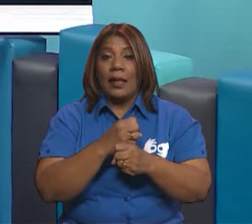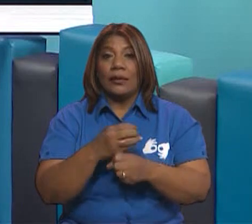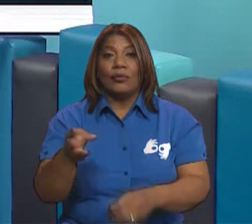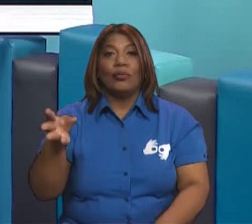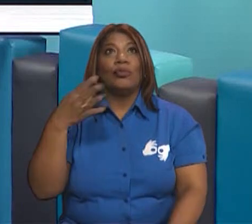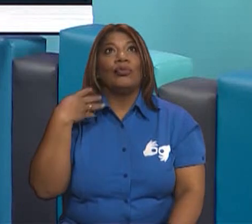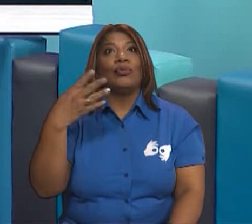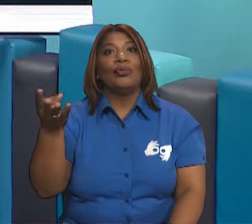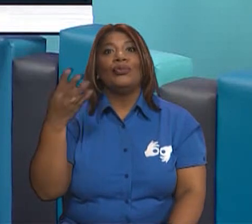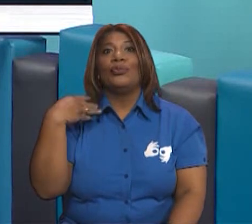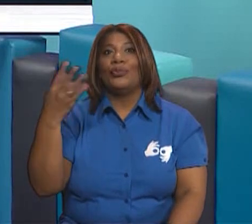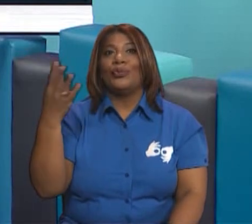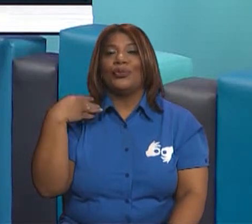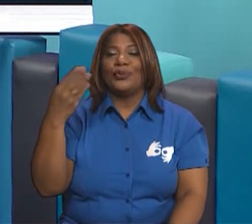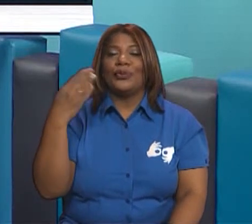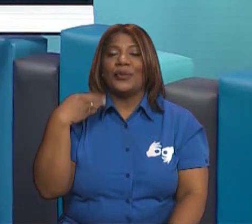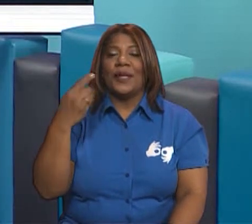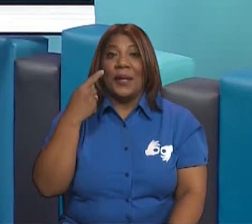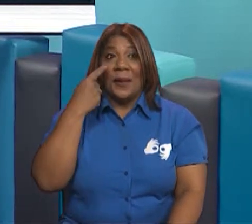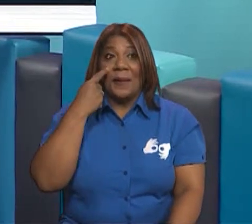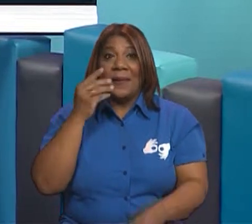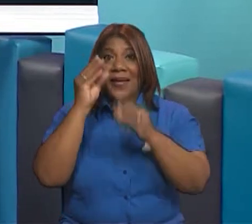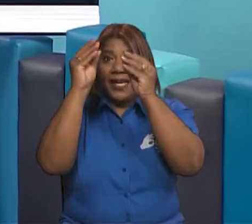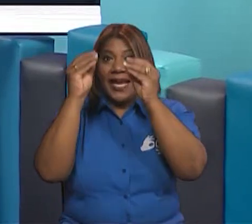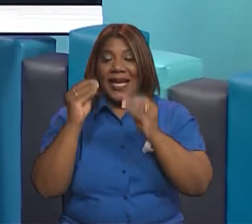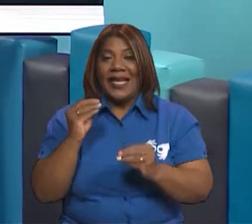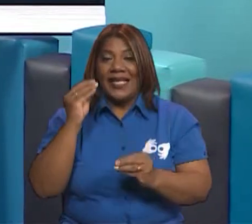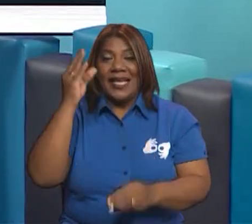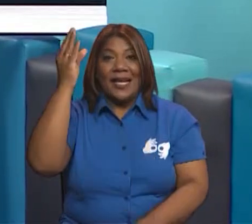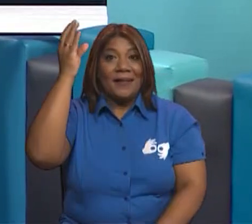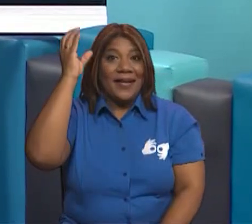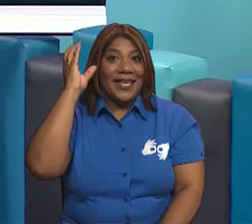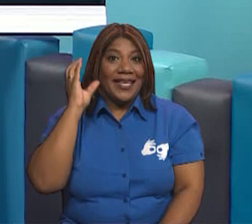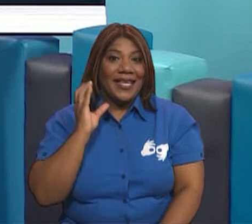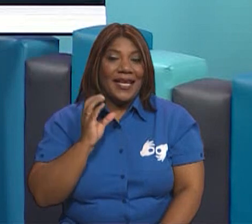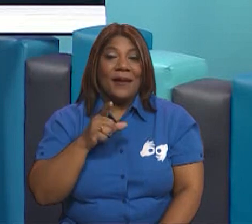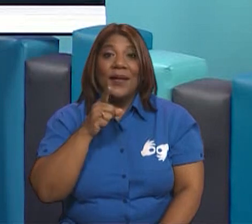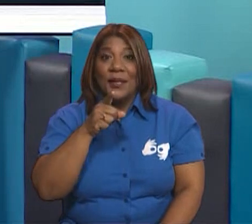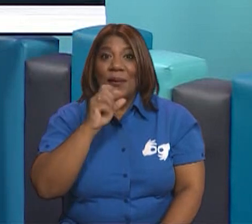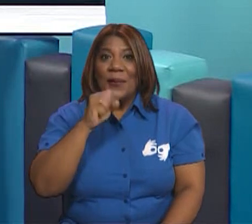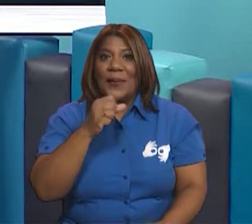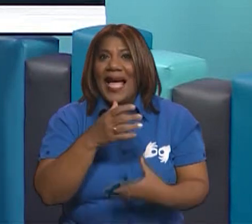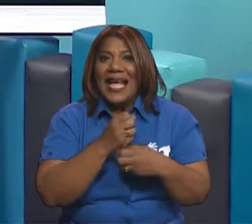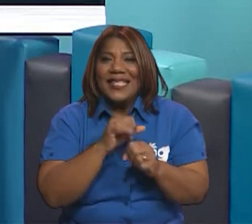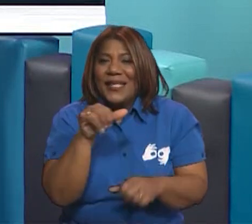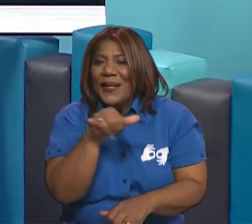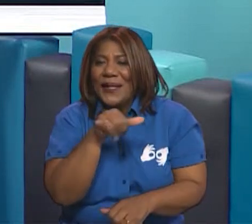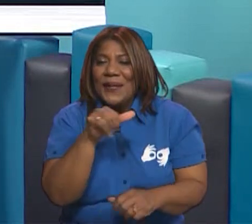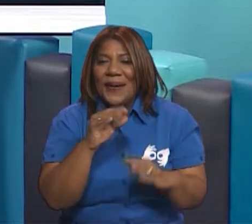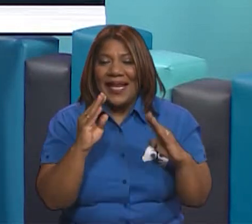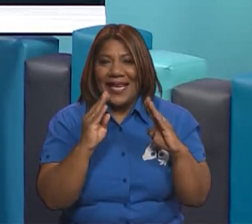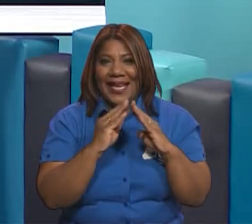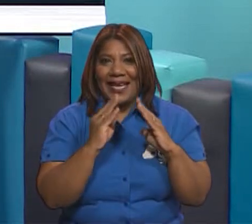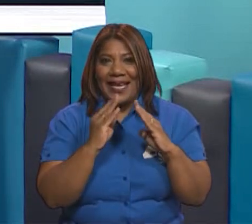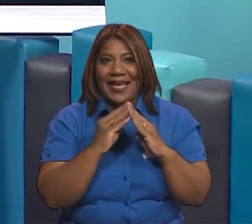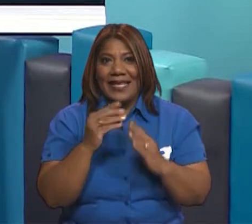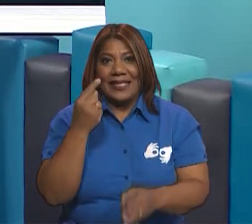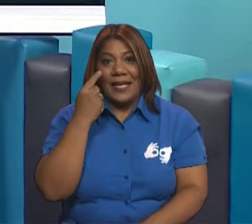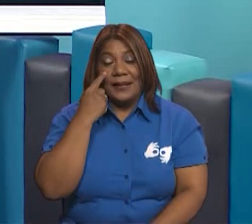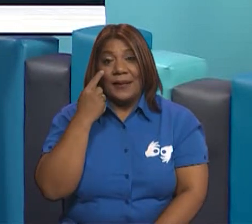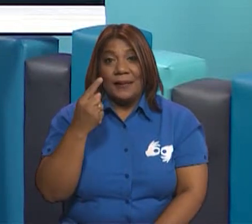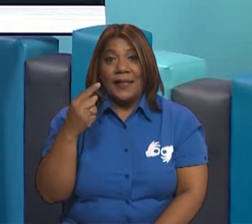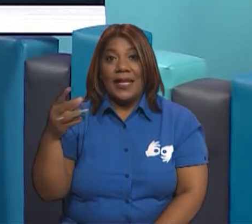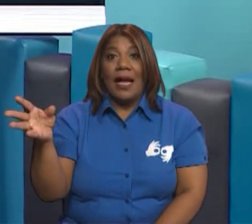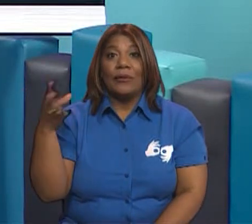mío aquí listo, pero ustedes van a poder hacerlo en casa con la ayuda de un adulto. Entonces vamos a replicar las figuras que vemos